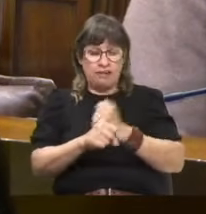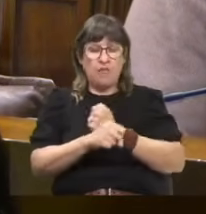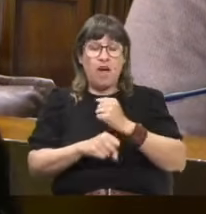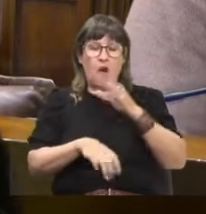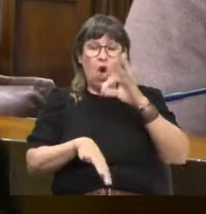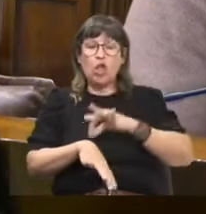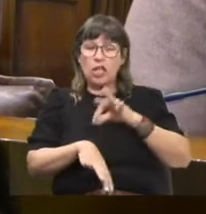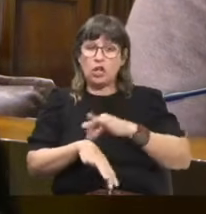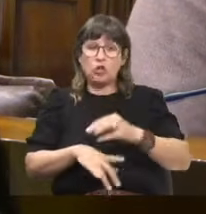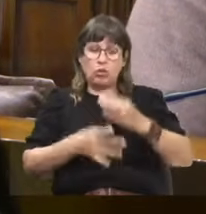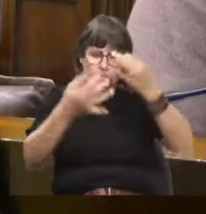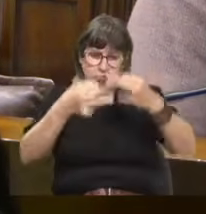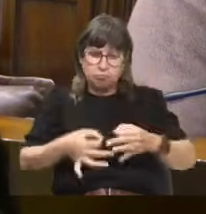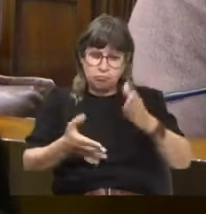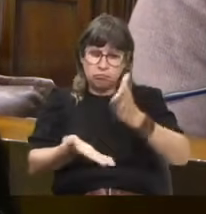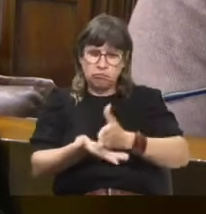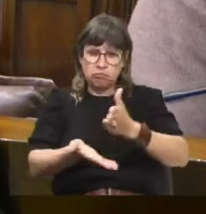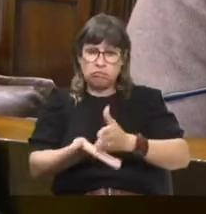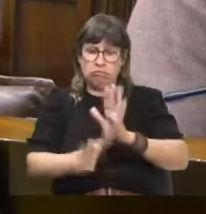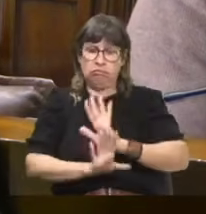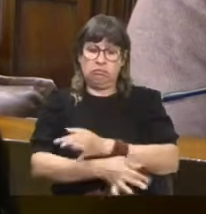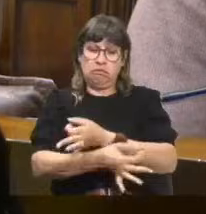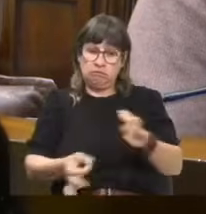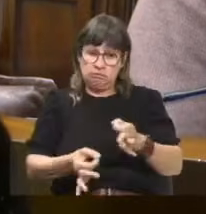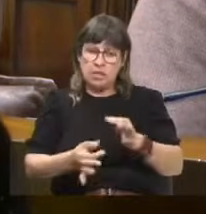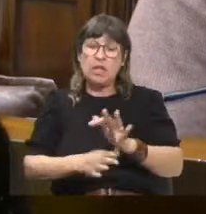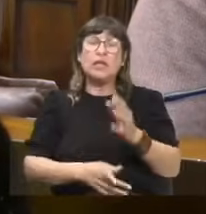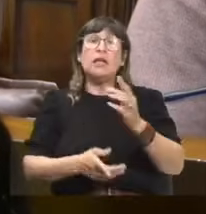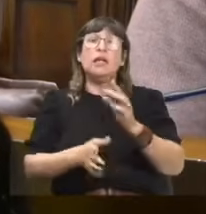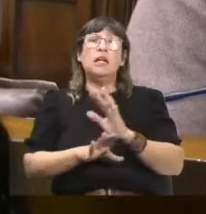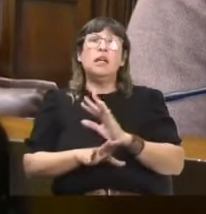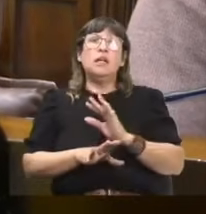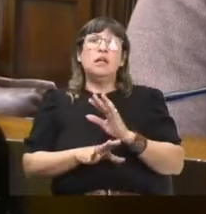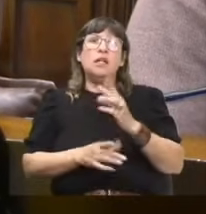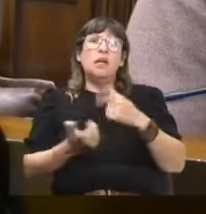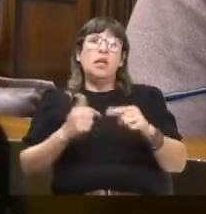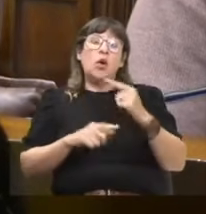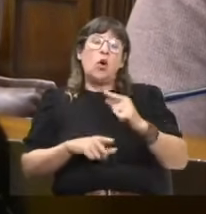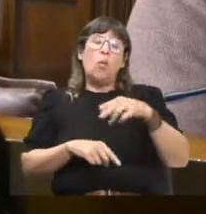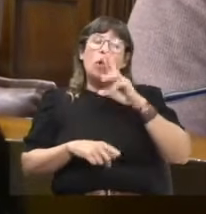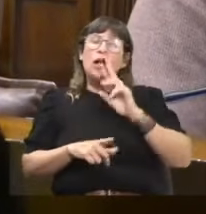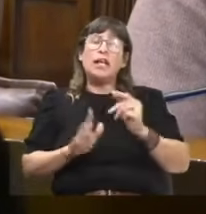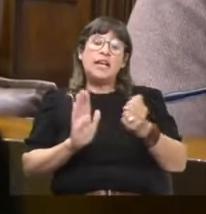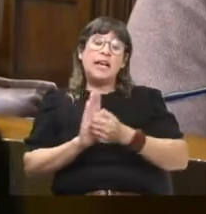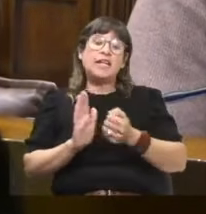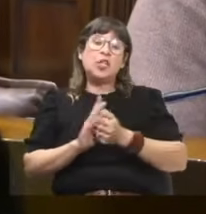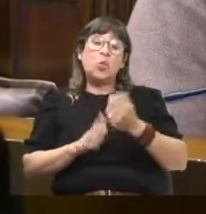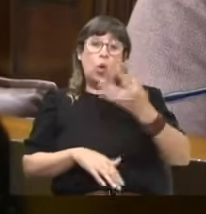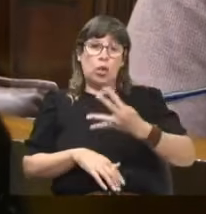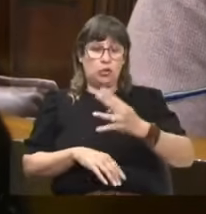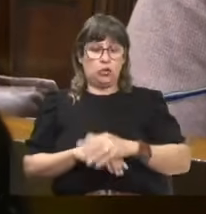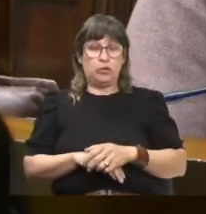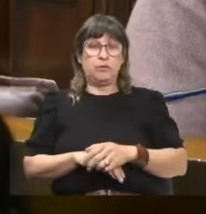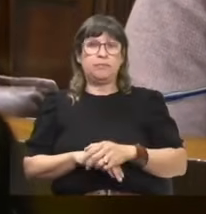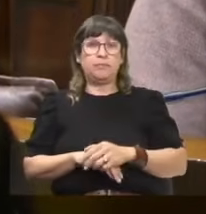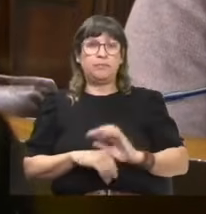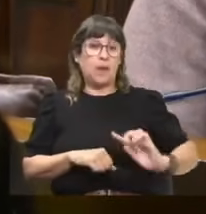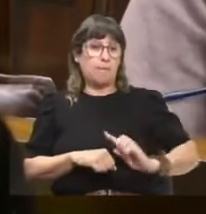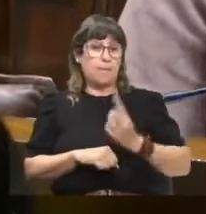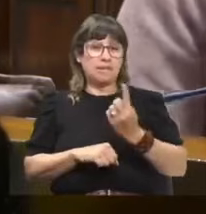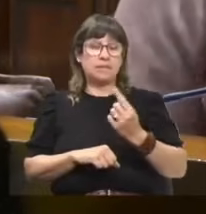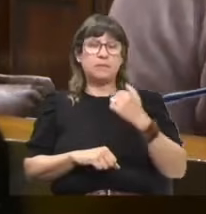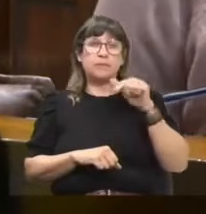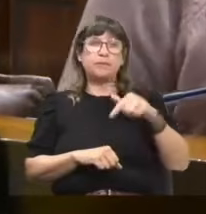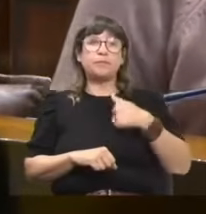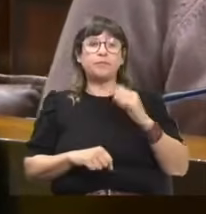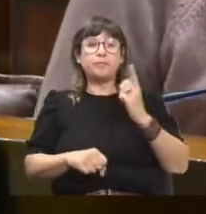se configura ninguna de las conductas que se mencionan en el artículo 14. El principio de que